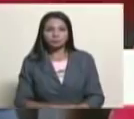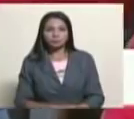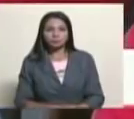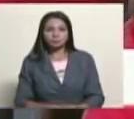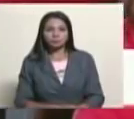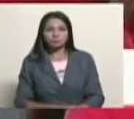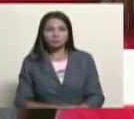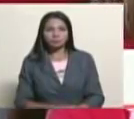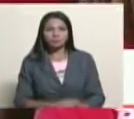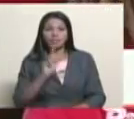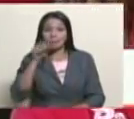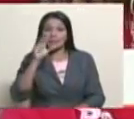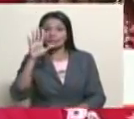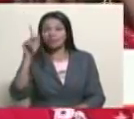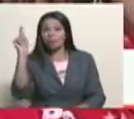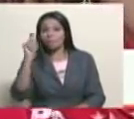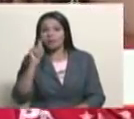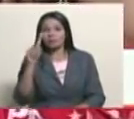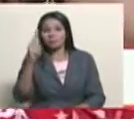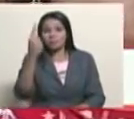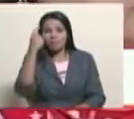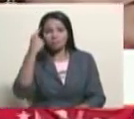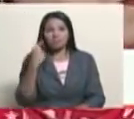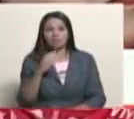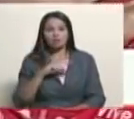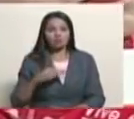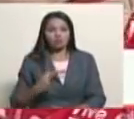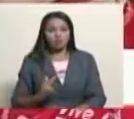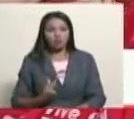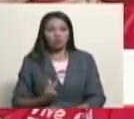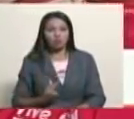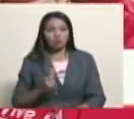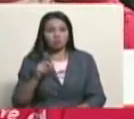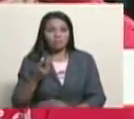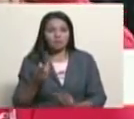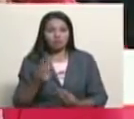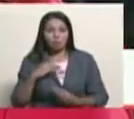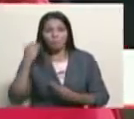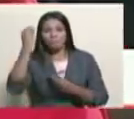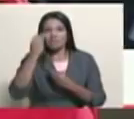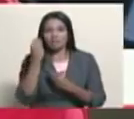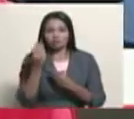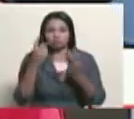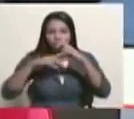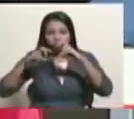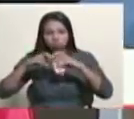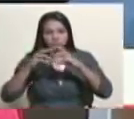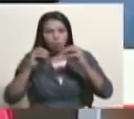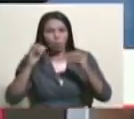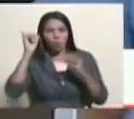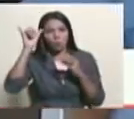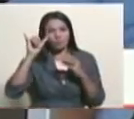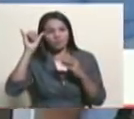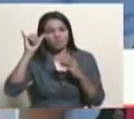También estos 5 meses, desde el primer día, yo creo que si se revisan los videos, compañeros,